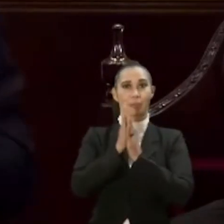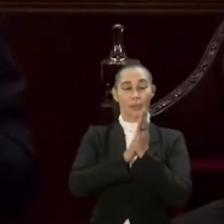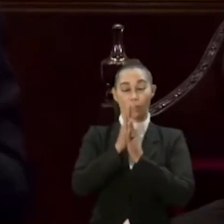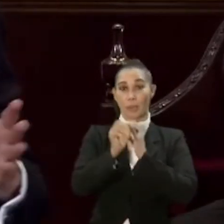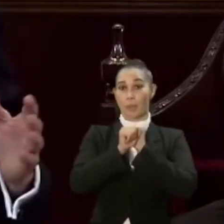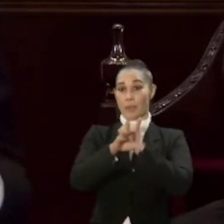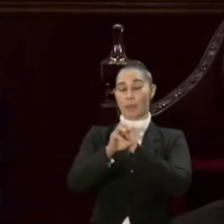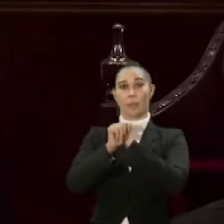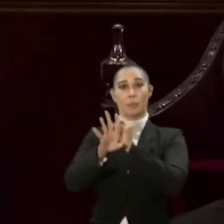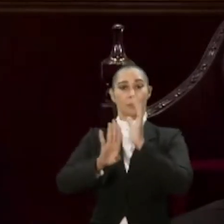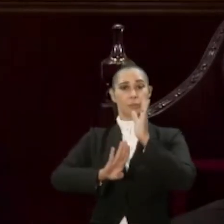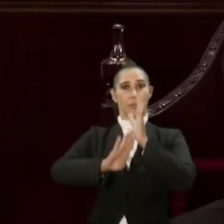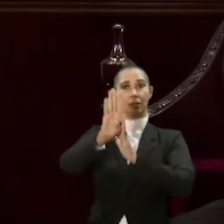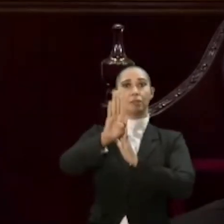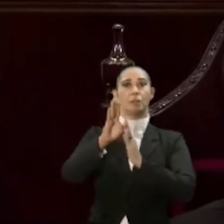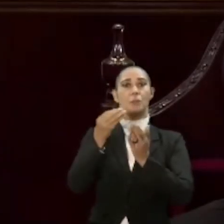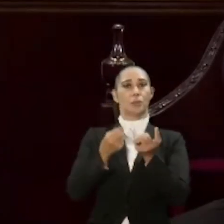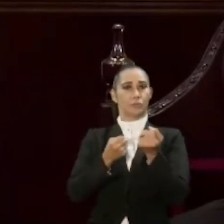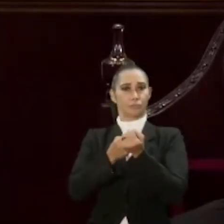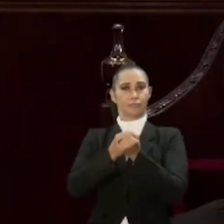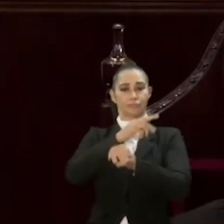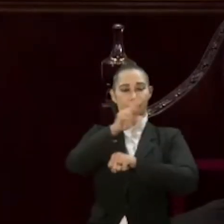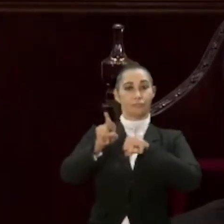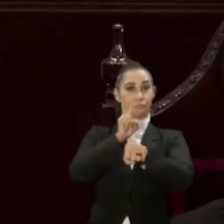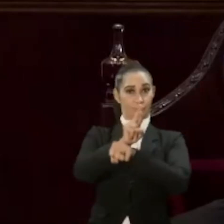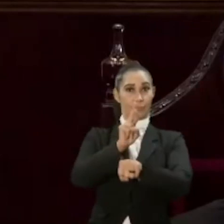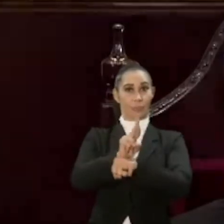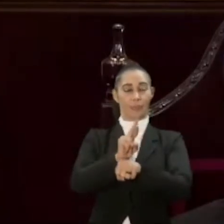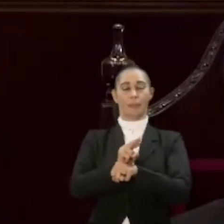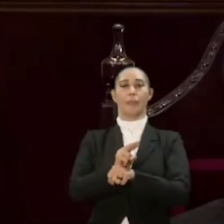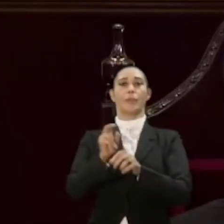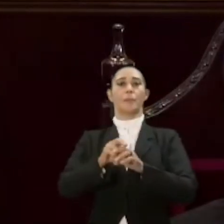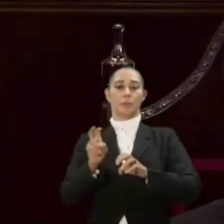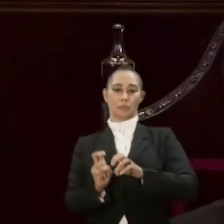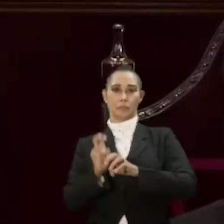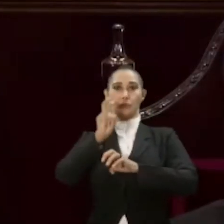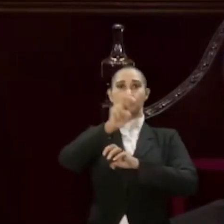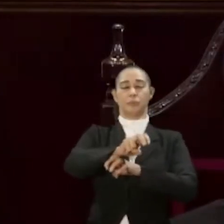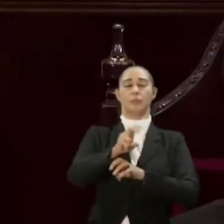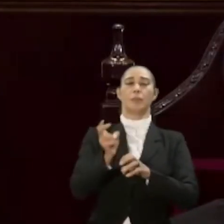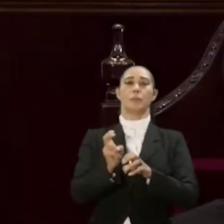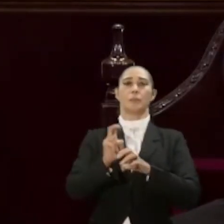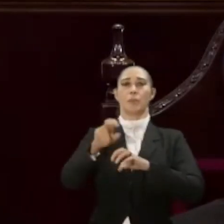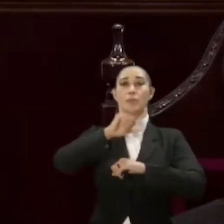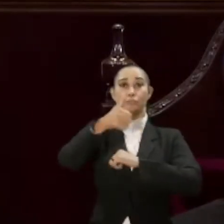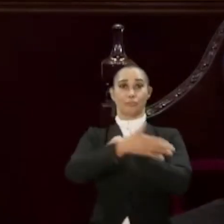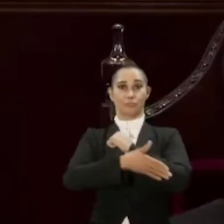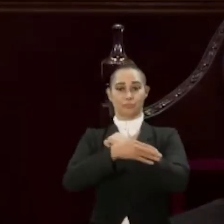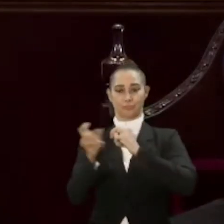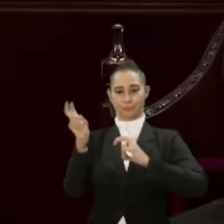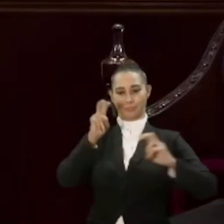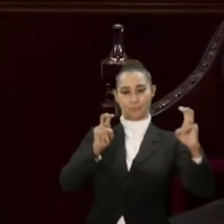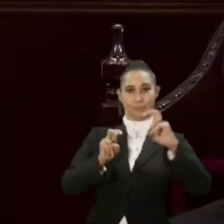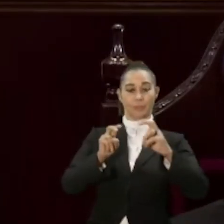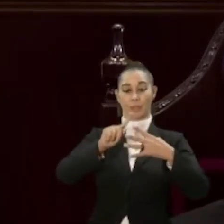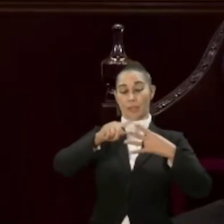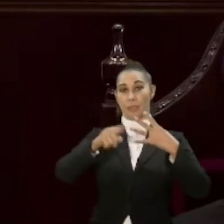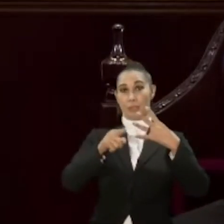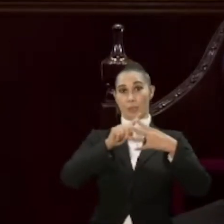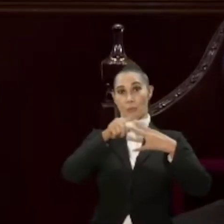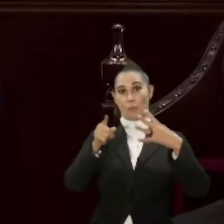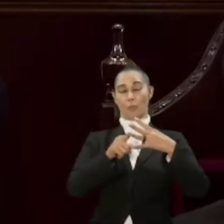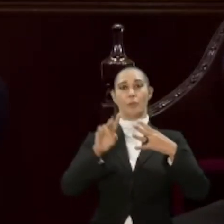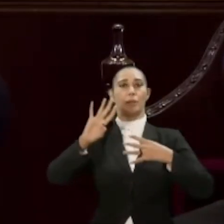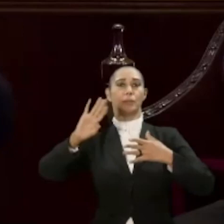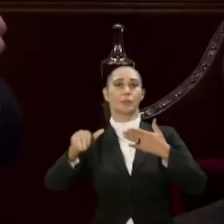de desarrollo y cooperación regional. En materia consular y migratoria se han puesto en funcionamiento cuatro nuevas misiones